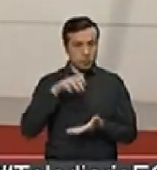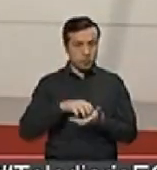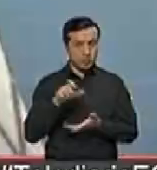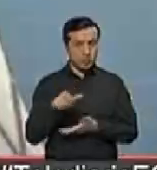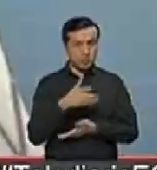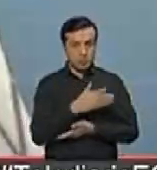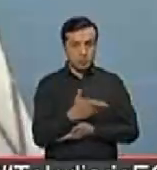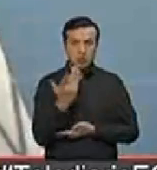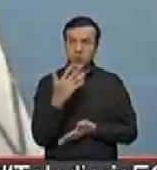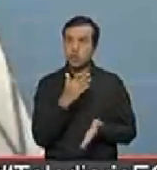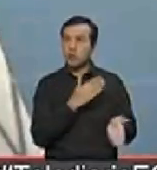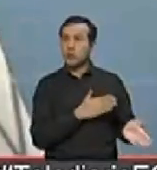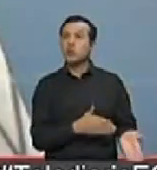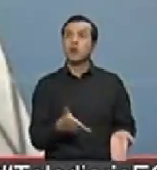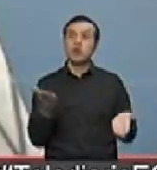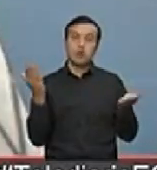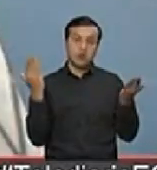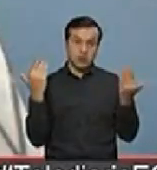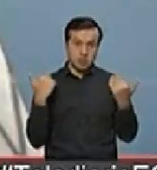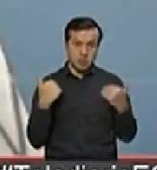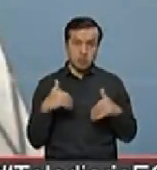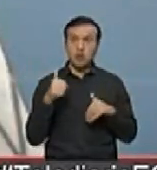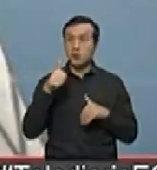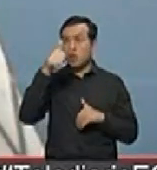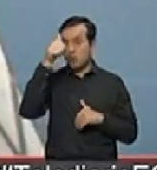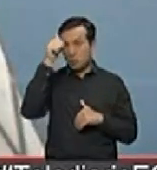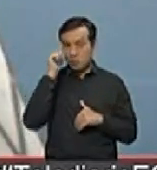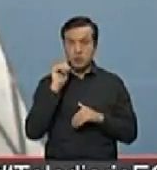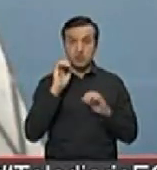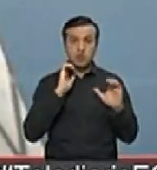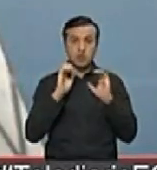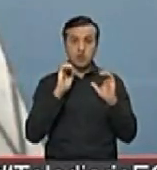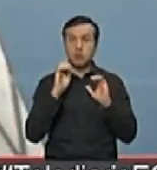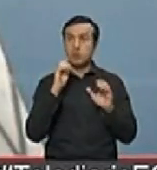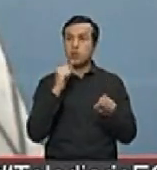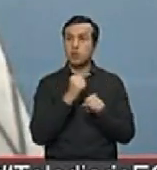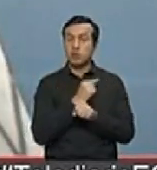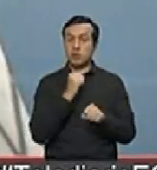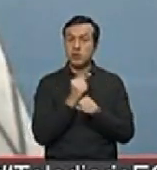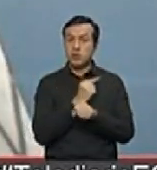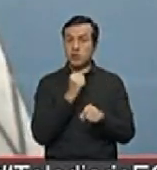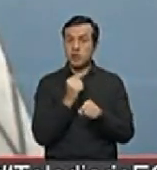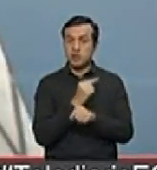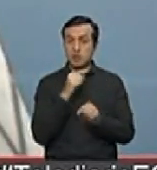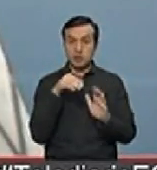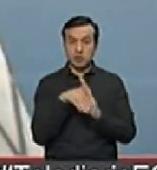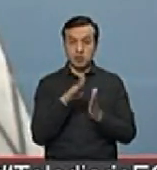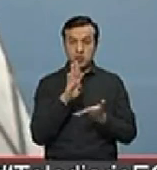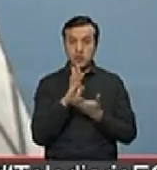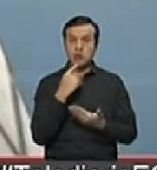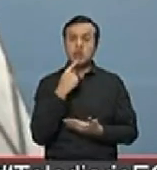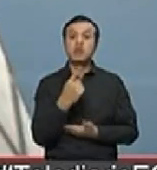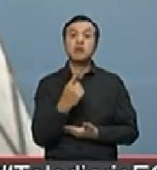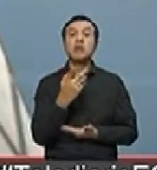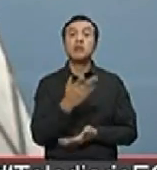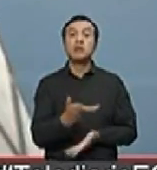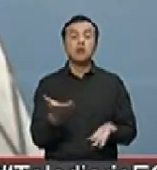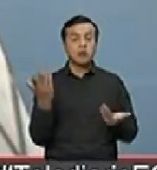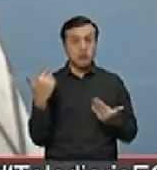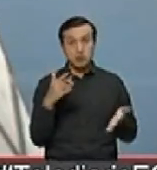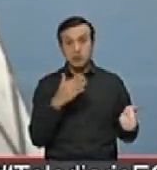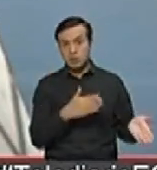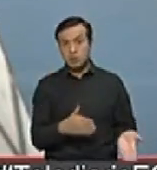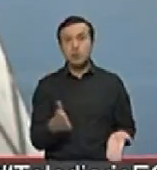jubilados. Estábamos... justamente el día de ayer conversando con el gerente del BIES y nos comentaba de que pues